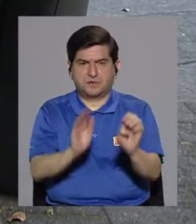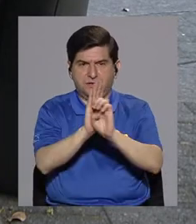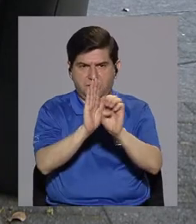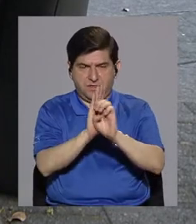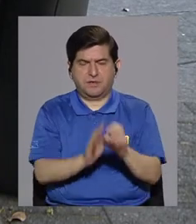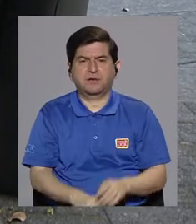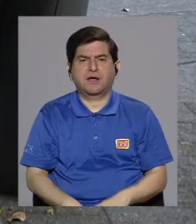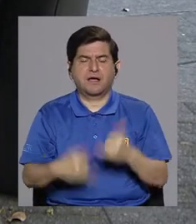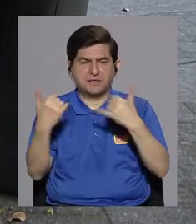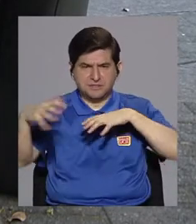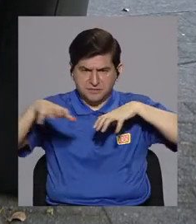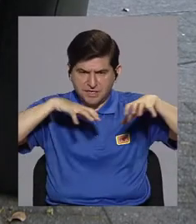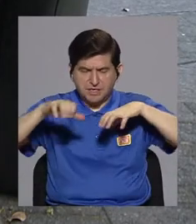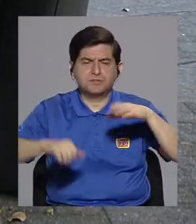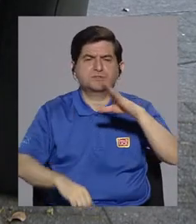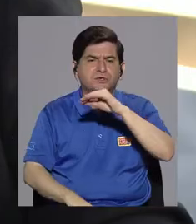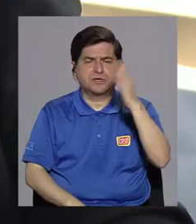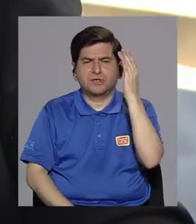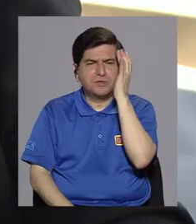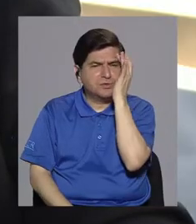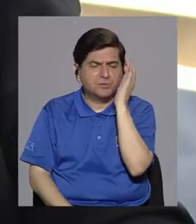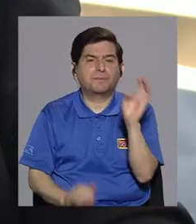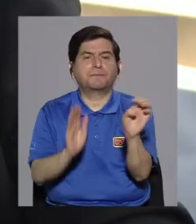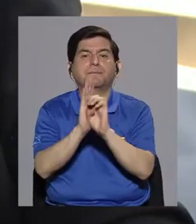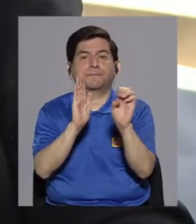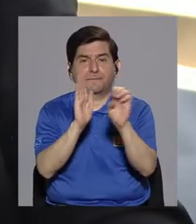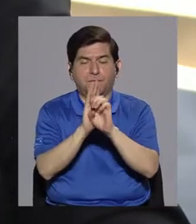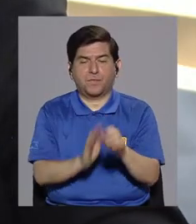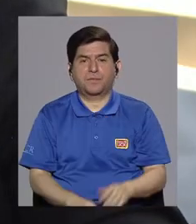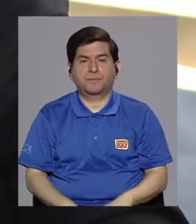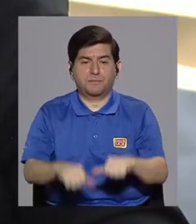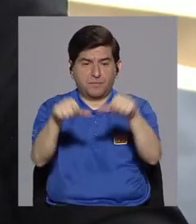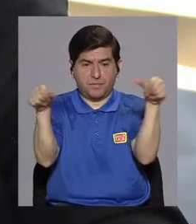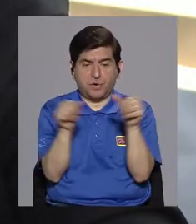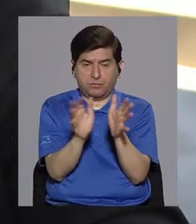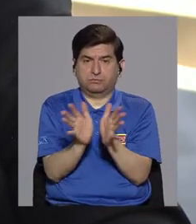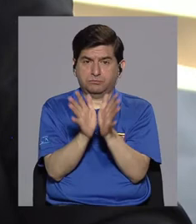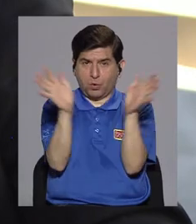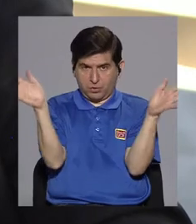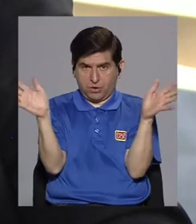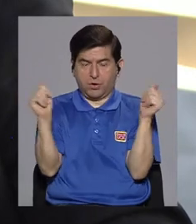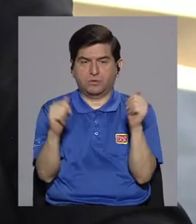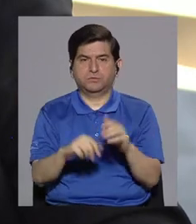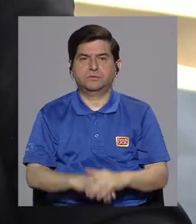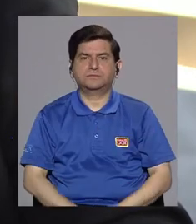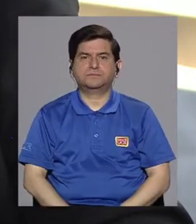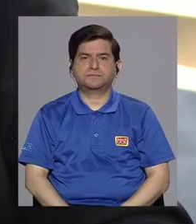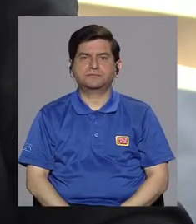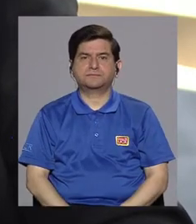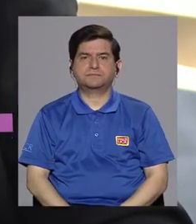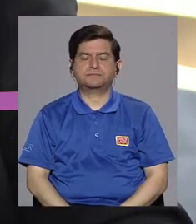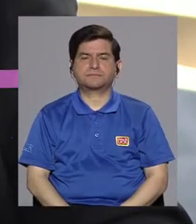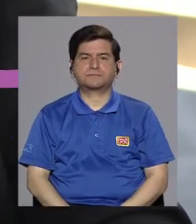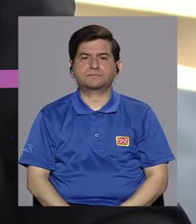están llevando a cabo acciones y hay preocupación. Por ejemplo, en el sector público,